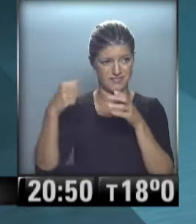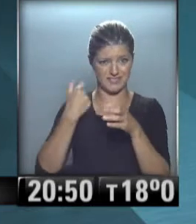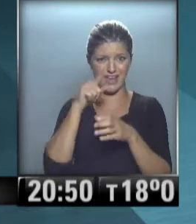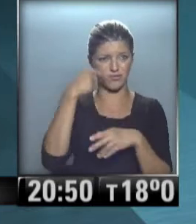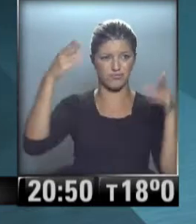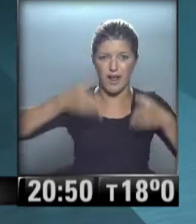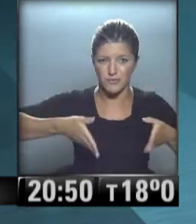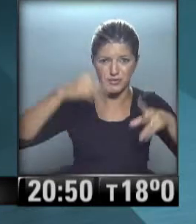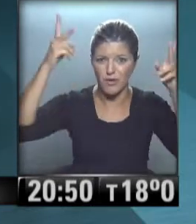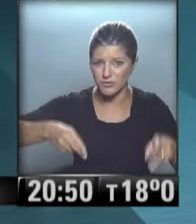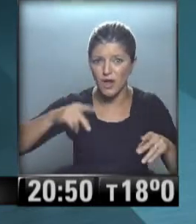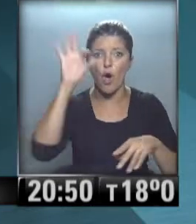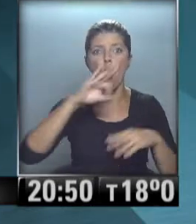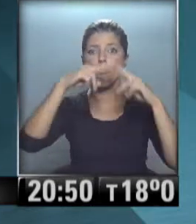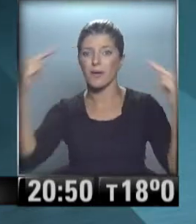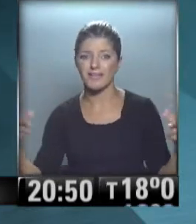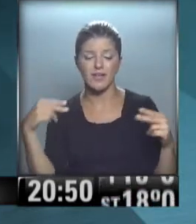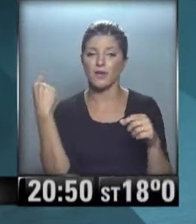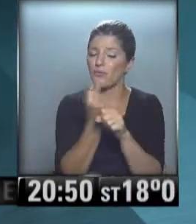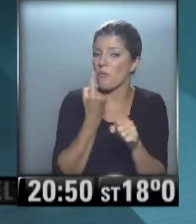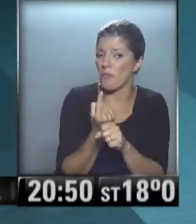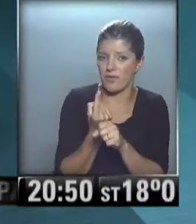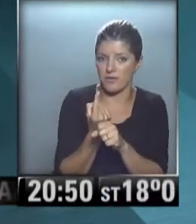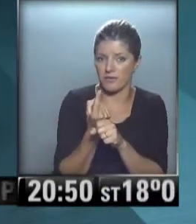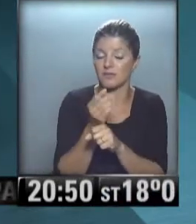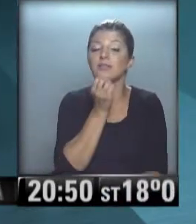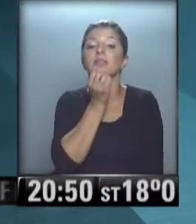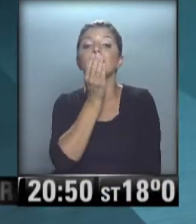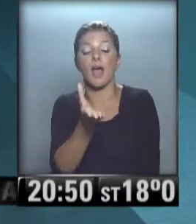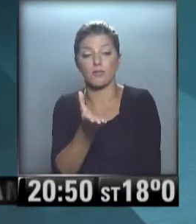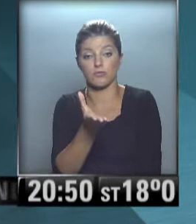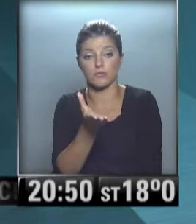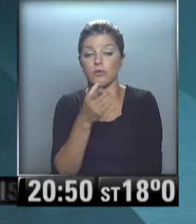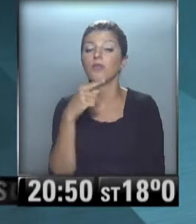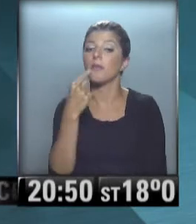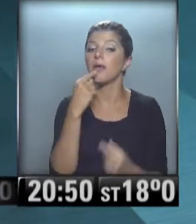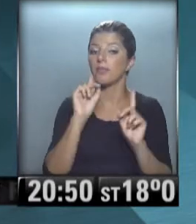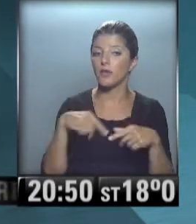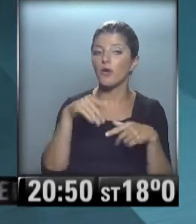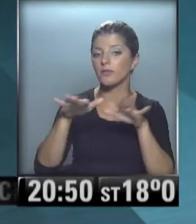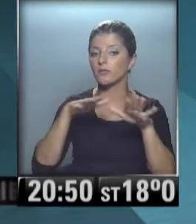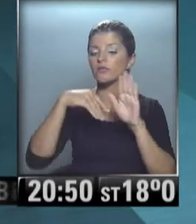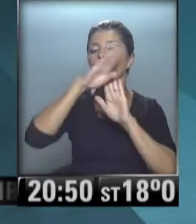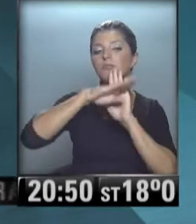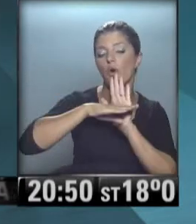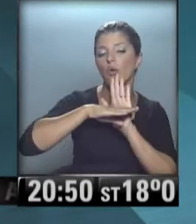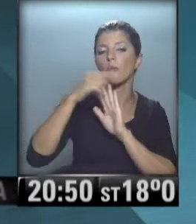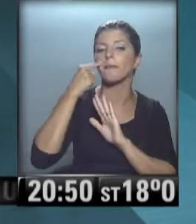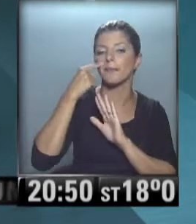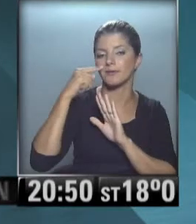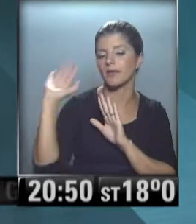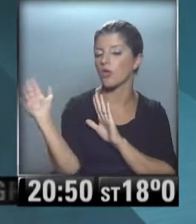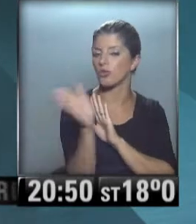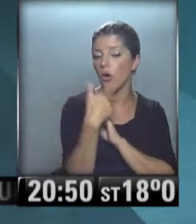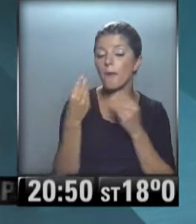cortar una ruta, ni un puente, ni nada. En declaraciones periodísticas, exhortó a buscar un código de convivencia urbana